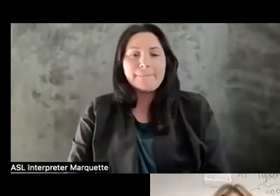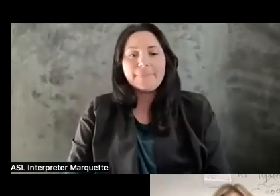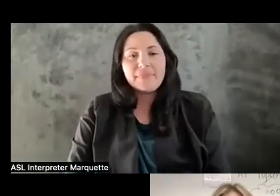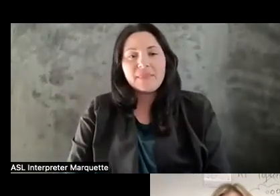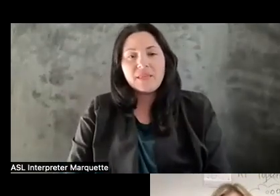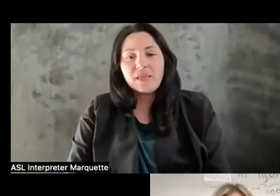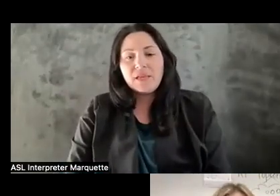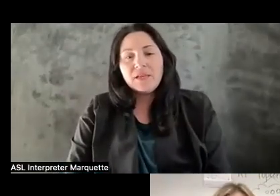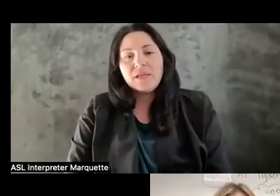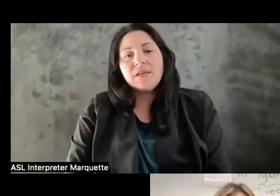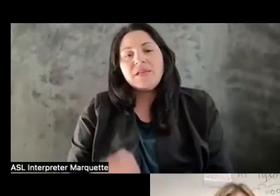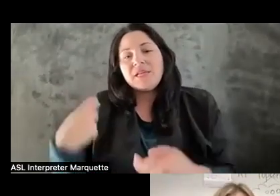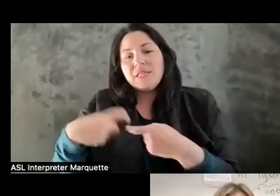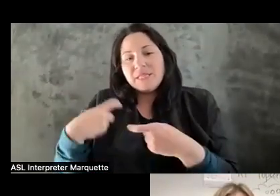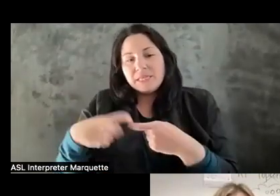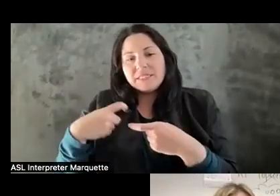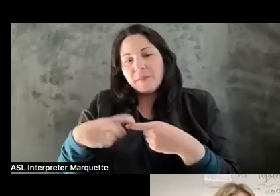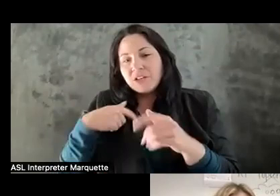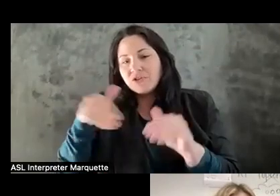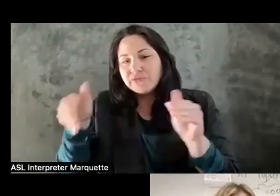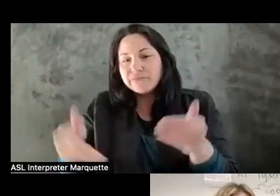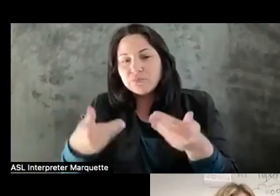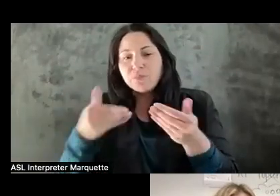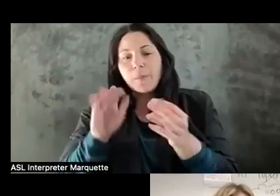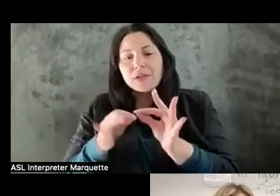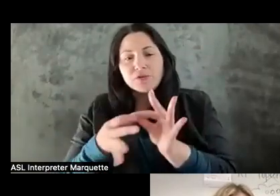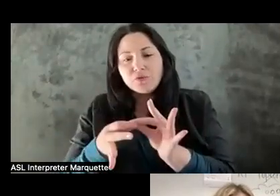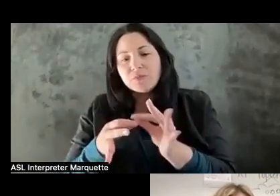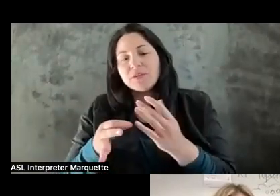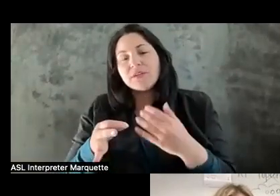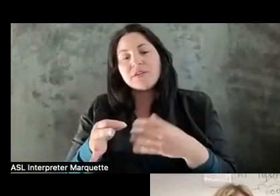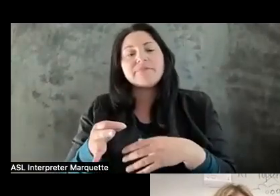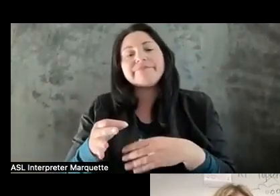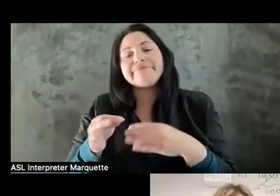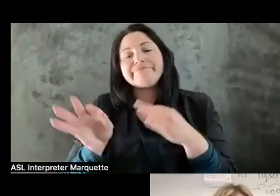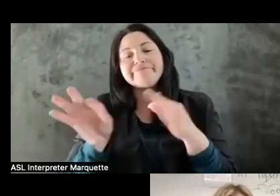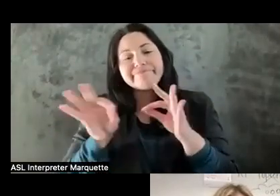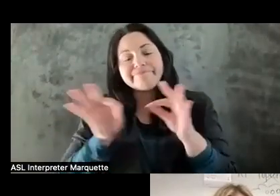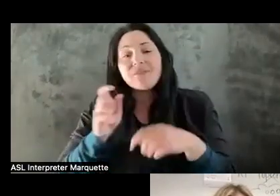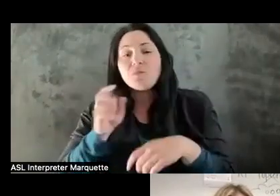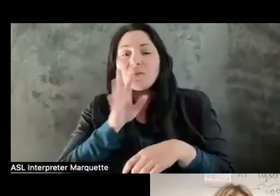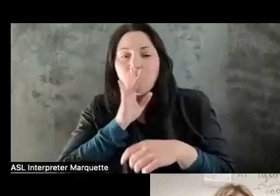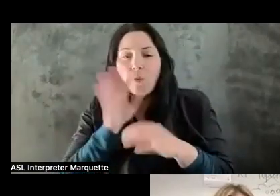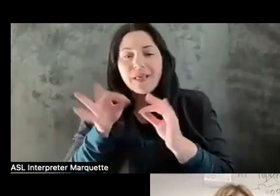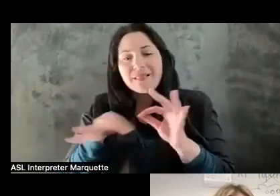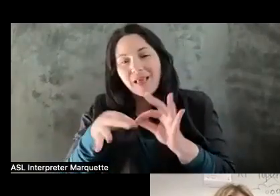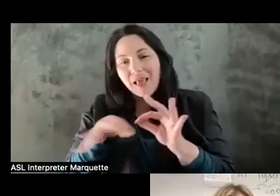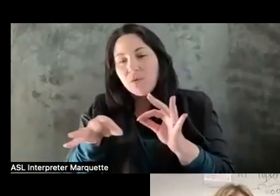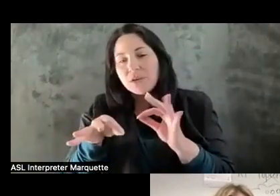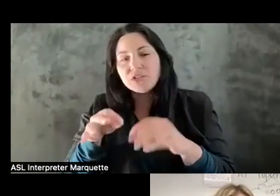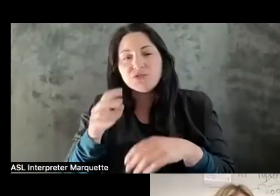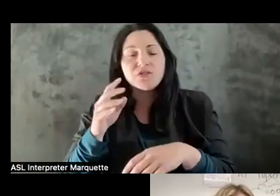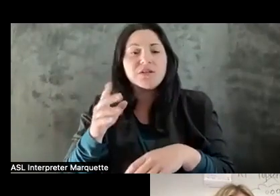Muy buenas tardes. Vamos a estar ofreciendo interpretación simultánea al inglés y al español durante esta reunión. Si desea escuchar